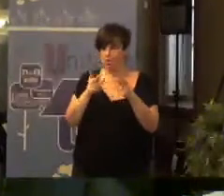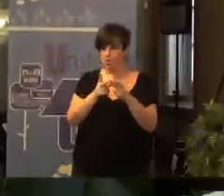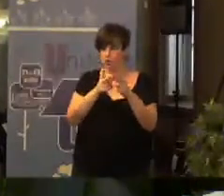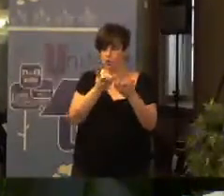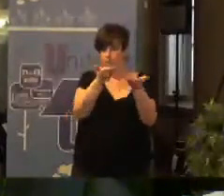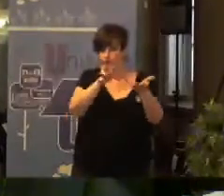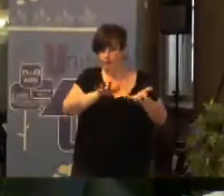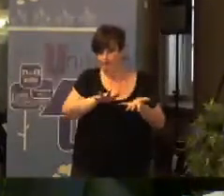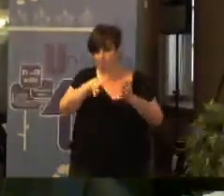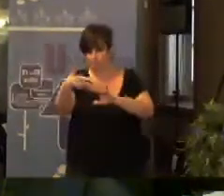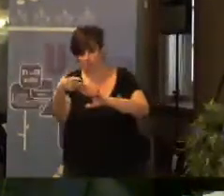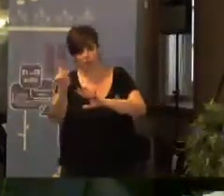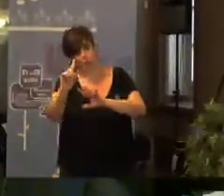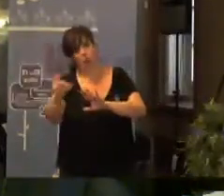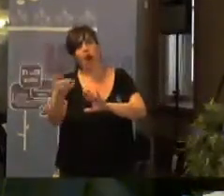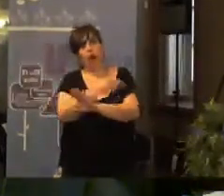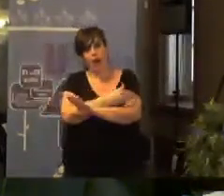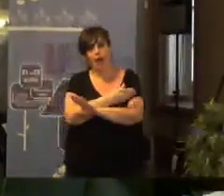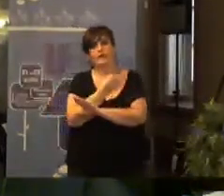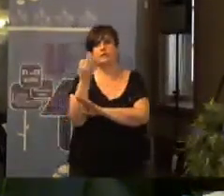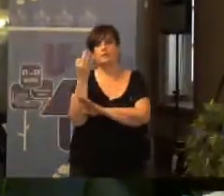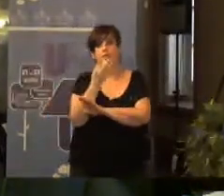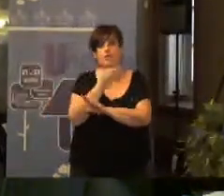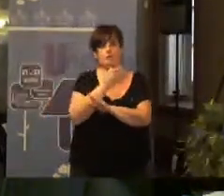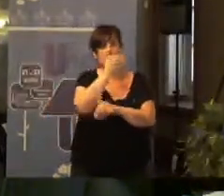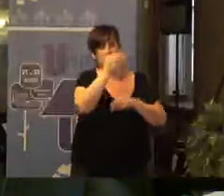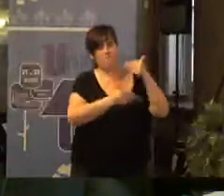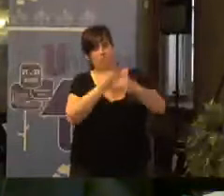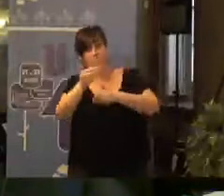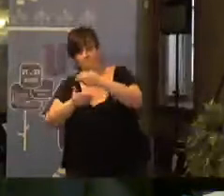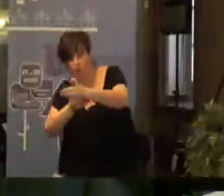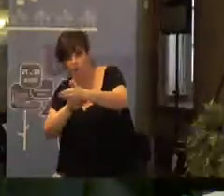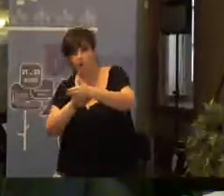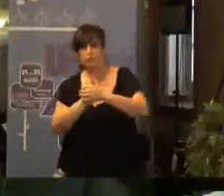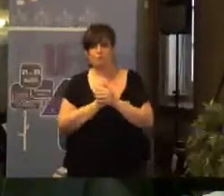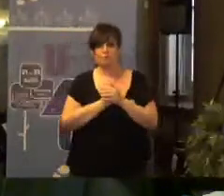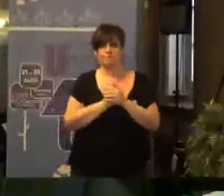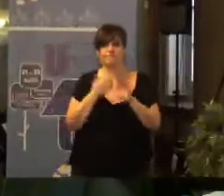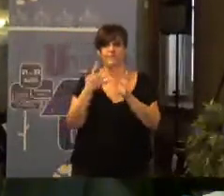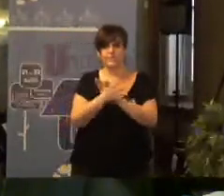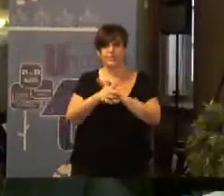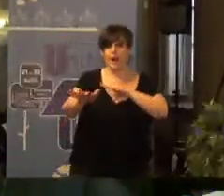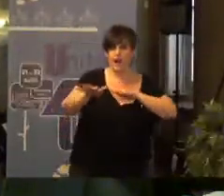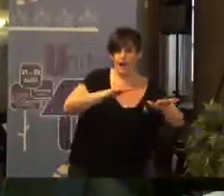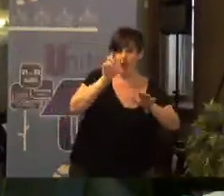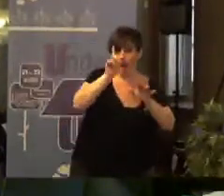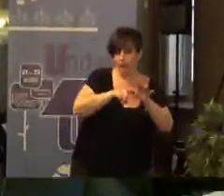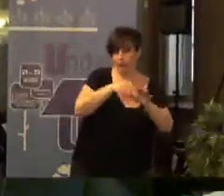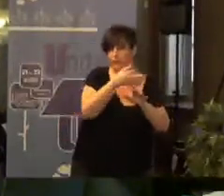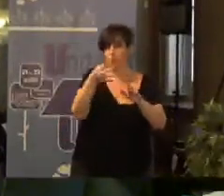non proxectas nela o que veña catapultado dende a propia sociedade civil. E aí entra non só o activismo, senón o combate